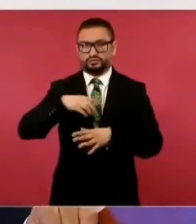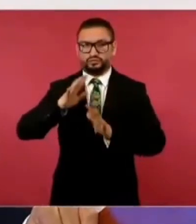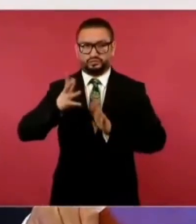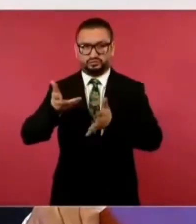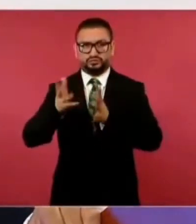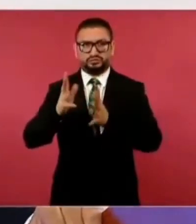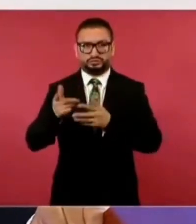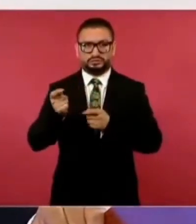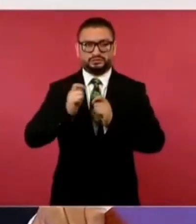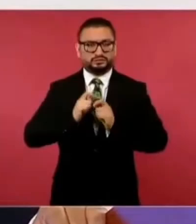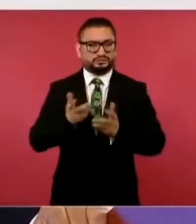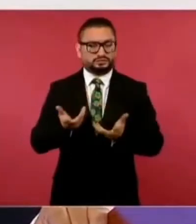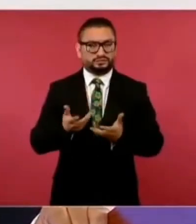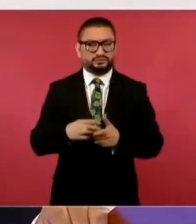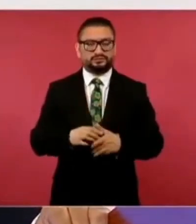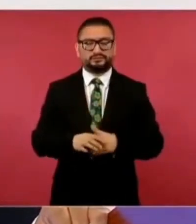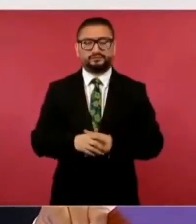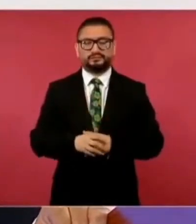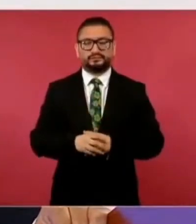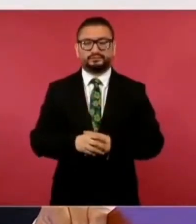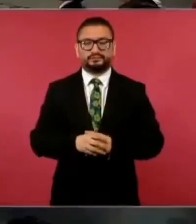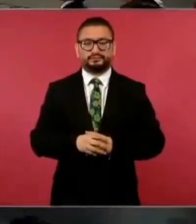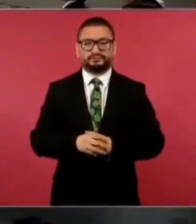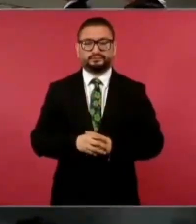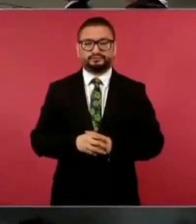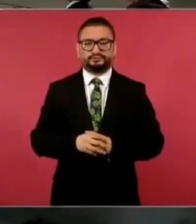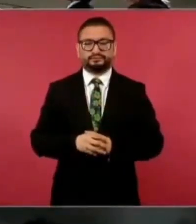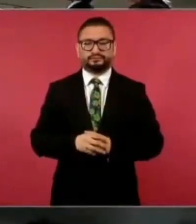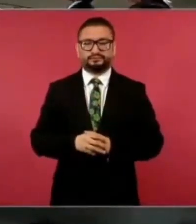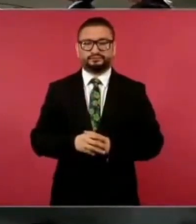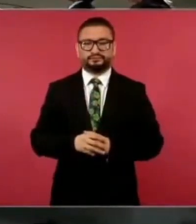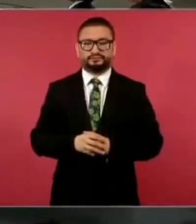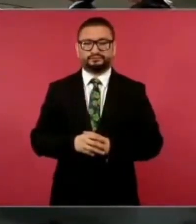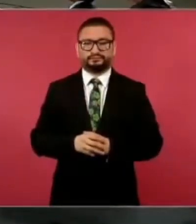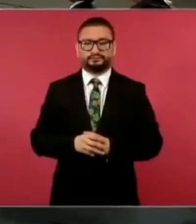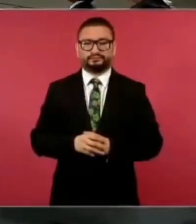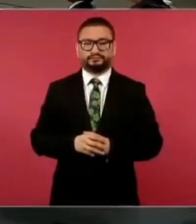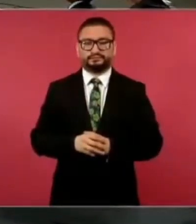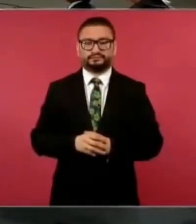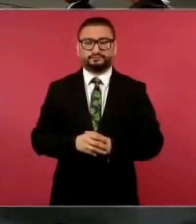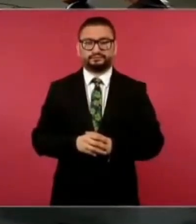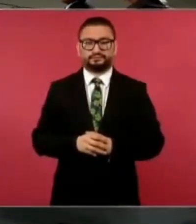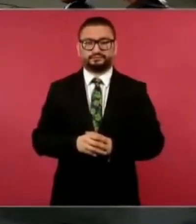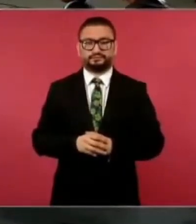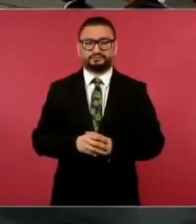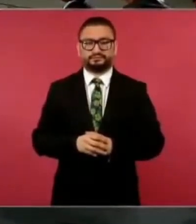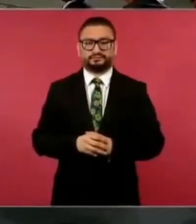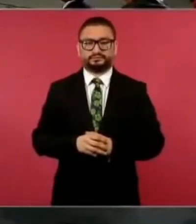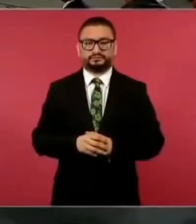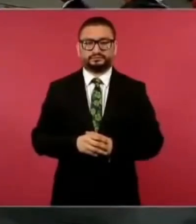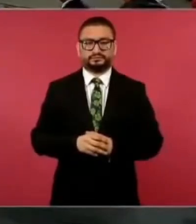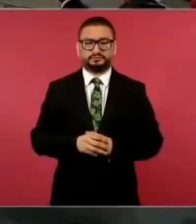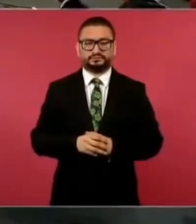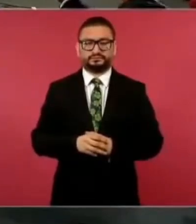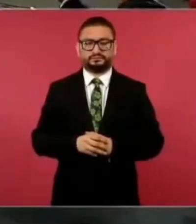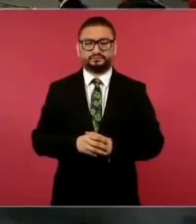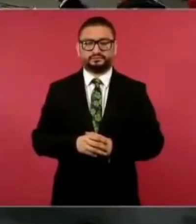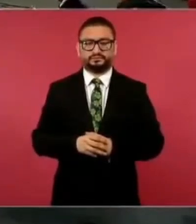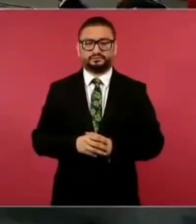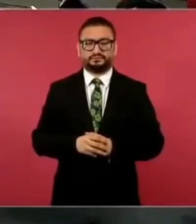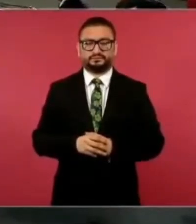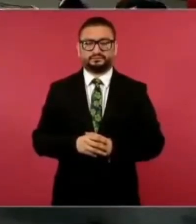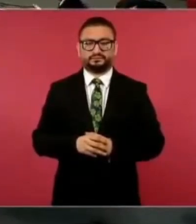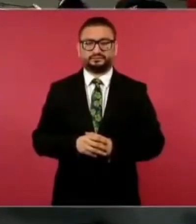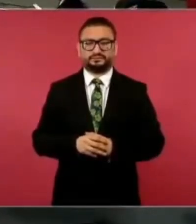Síguele. Sí, yo creo que está en las